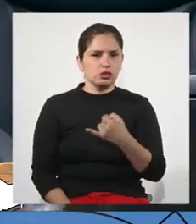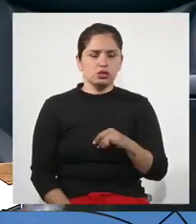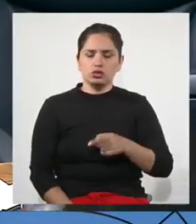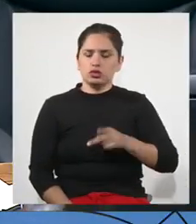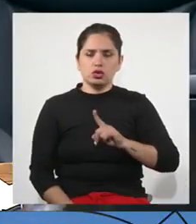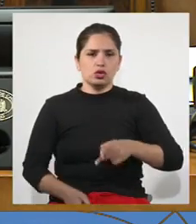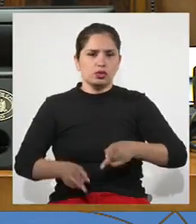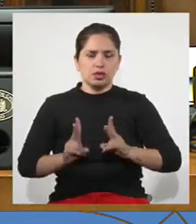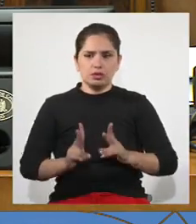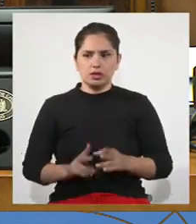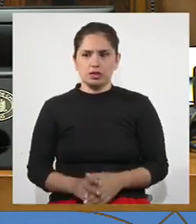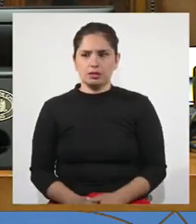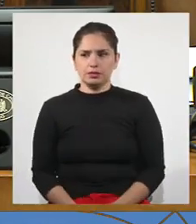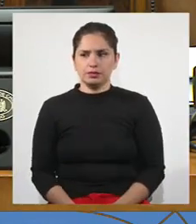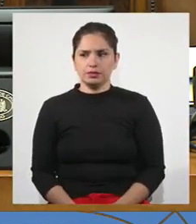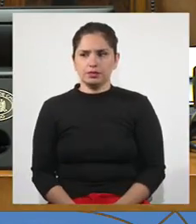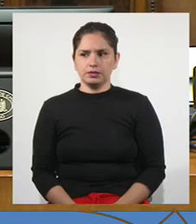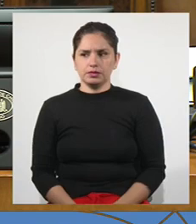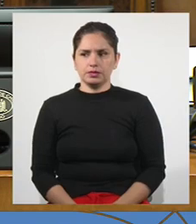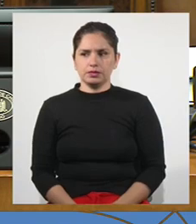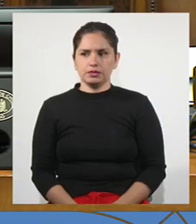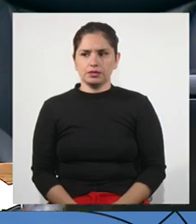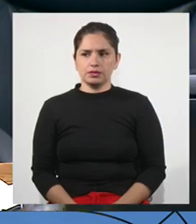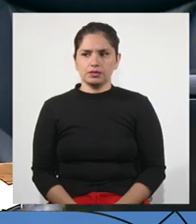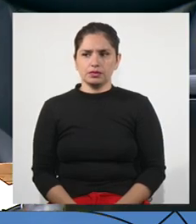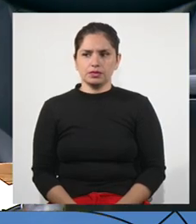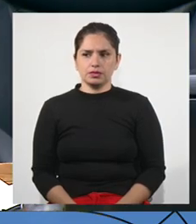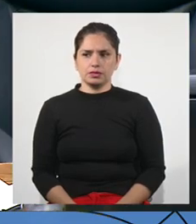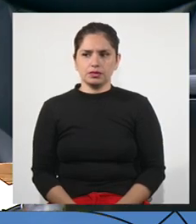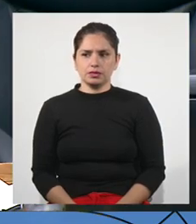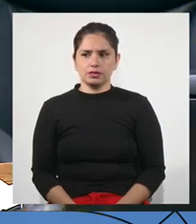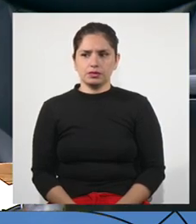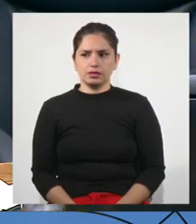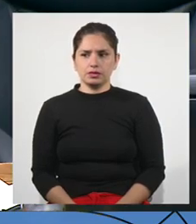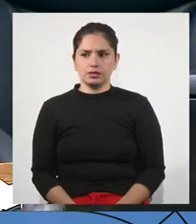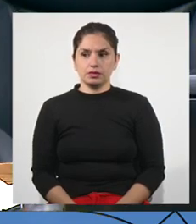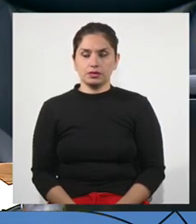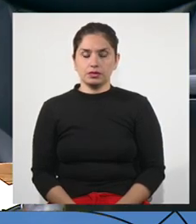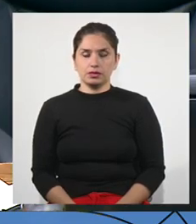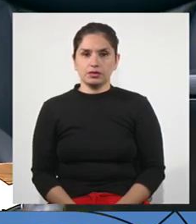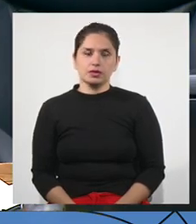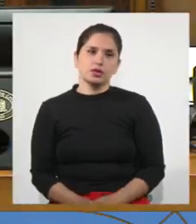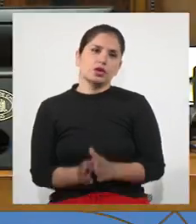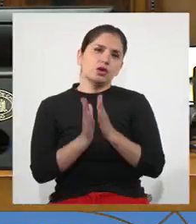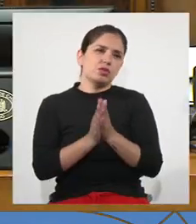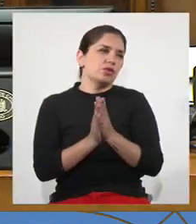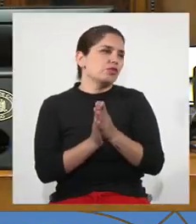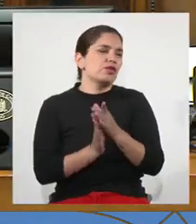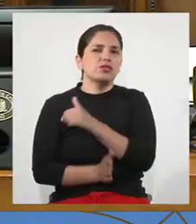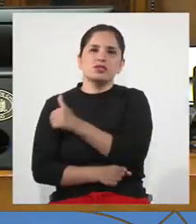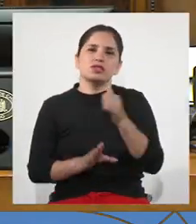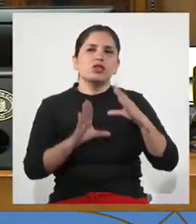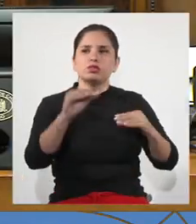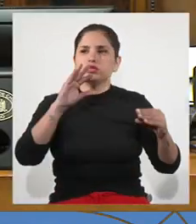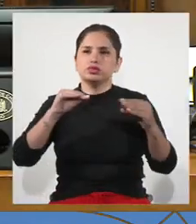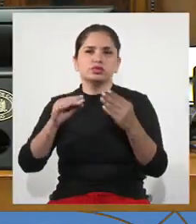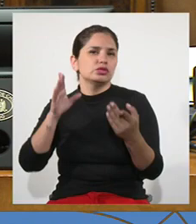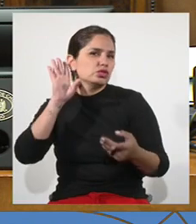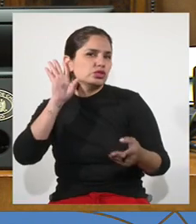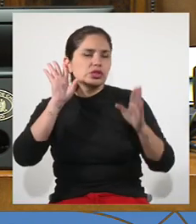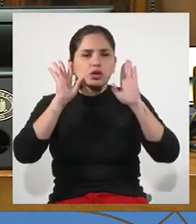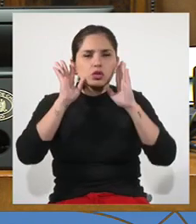¿Podría aclarar el Ejecutivo, presidenta? Senadora Navarro, ¿cuál es la...? Perdón, por favor, si hablan todos no se escucha. ¿Cuál es la